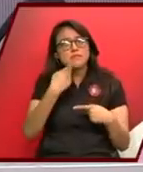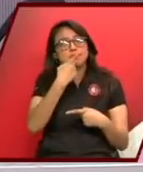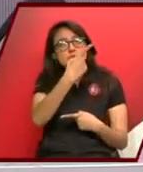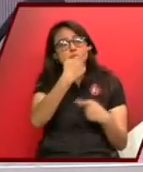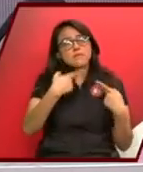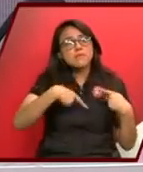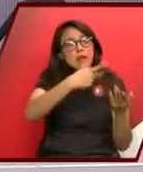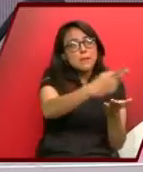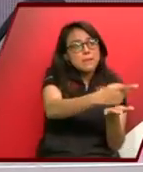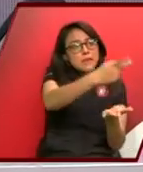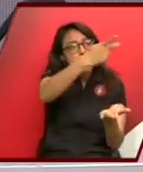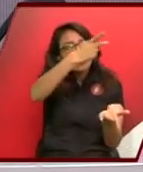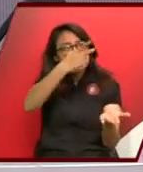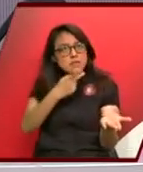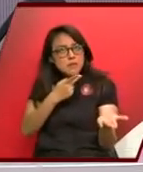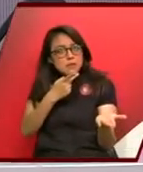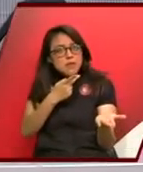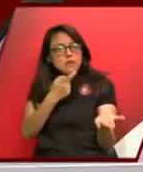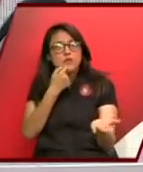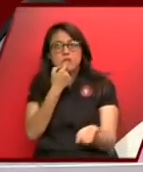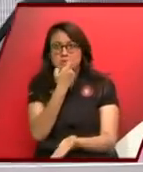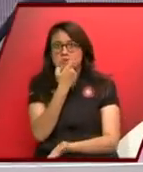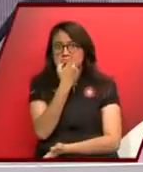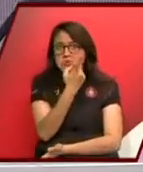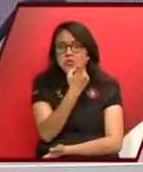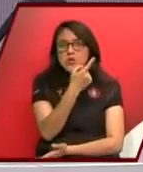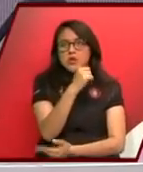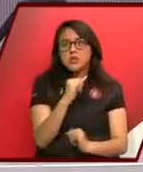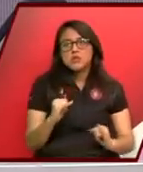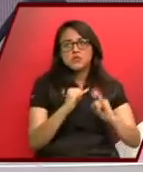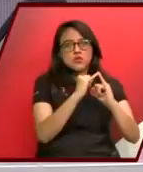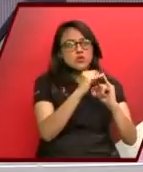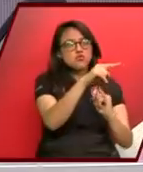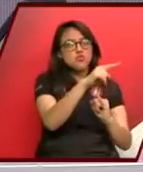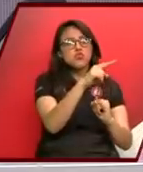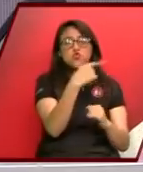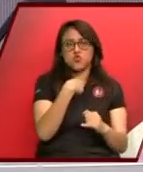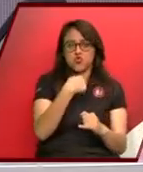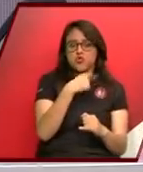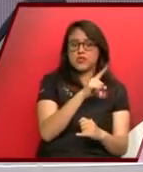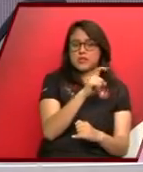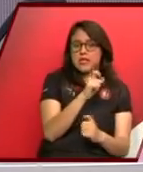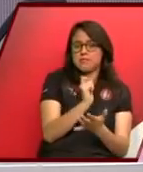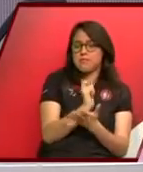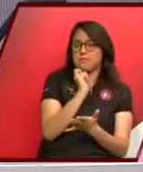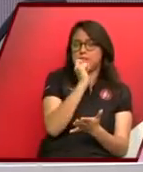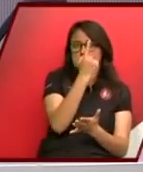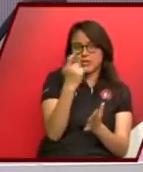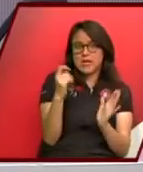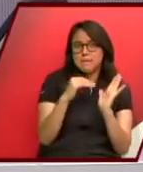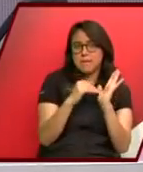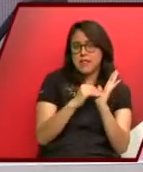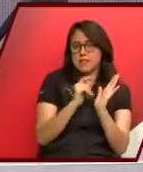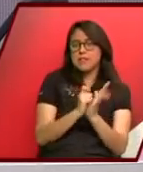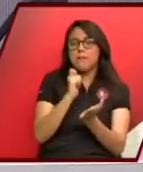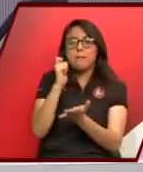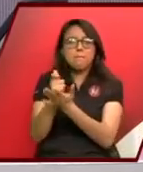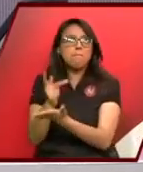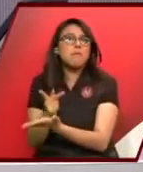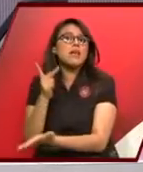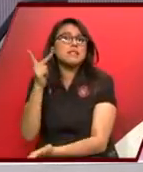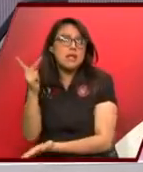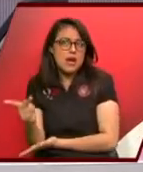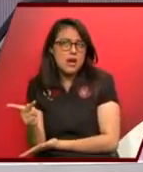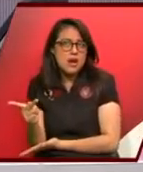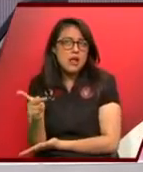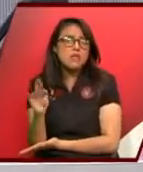crédito, porque hay instituciones que lo hacen así, que te dicen, te vamos a prestar 100 mil pesos. Cuando te entregan el dinero,